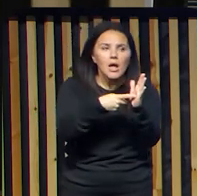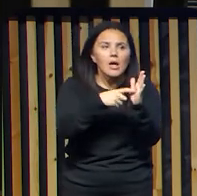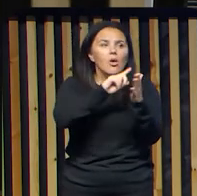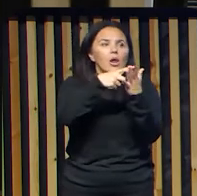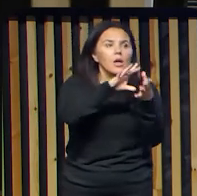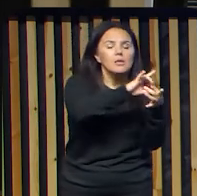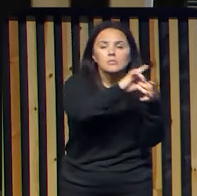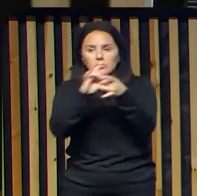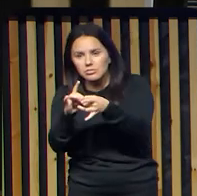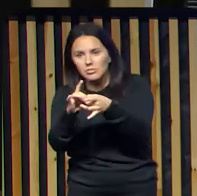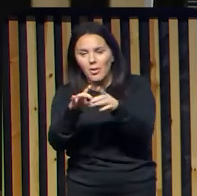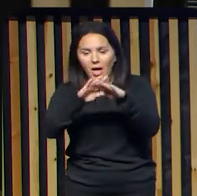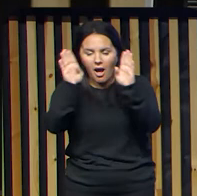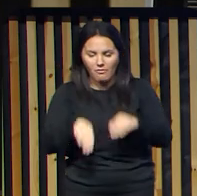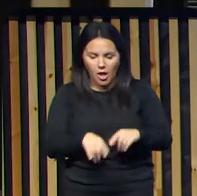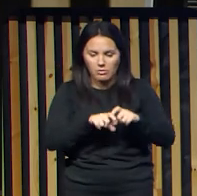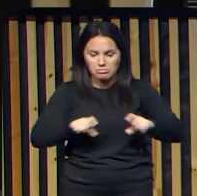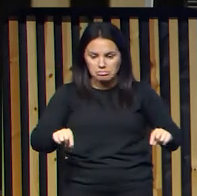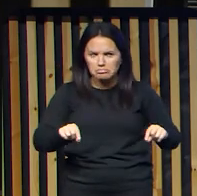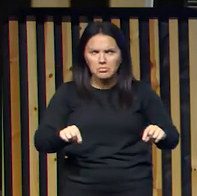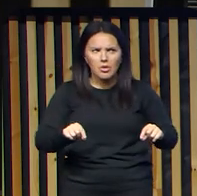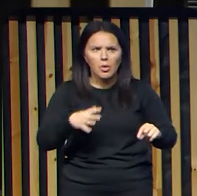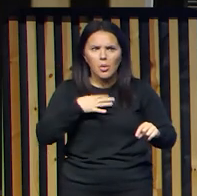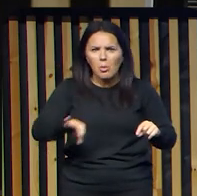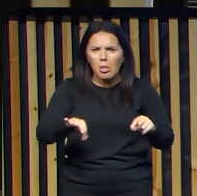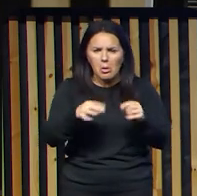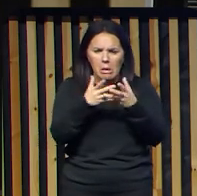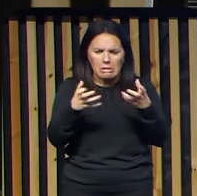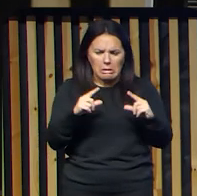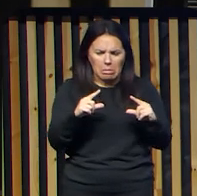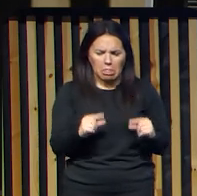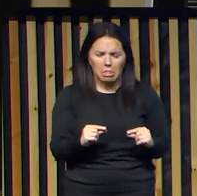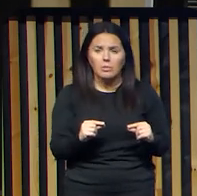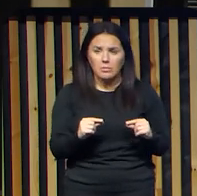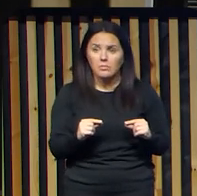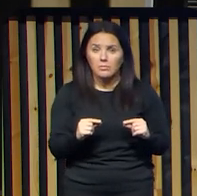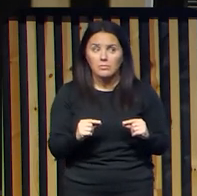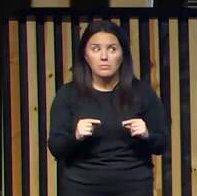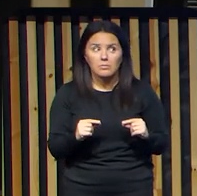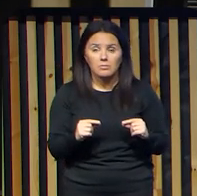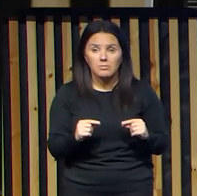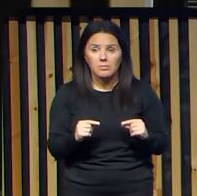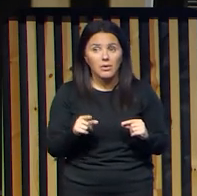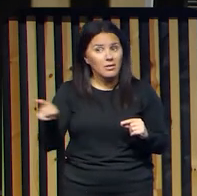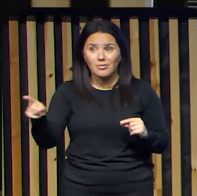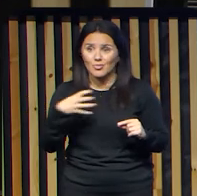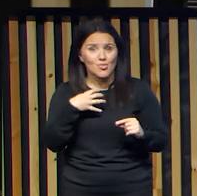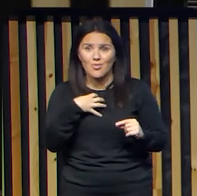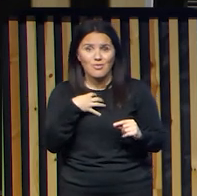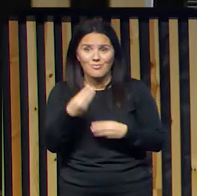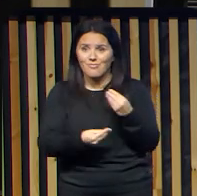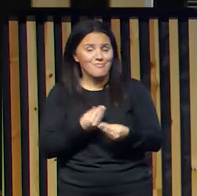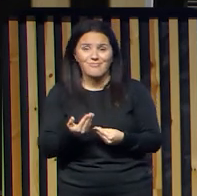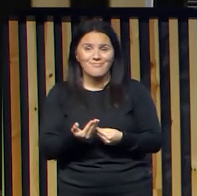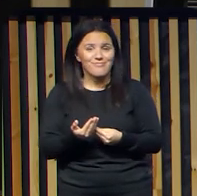esto no lo puede hacer esa persona para eso necesitamos tener al equipo jurídico ahí o que alguien